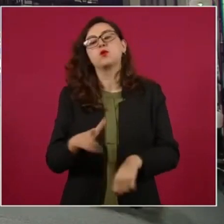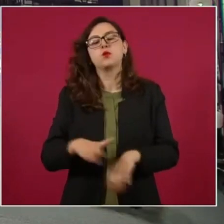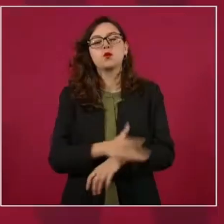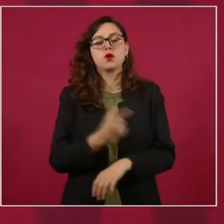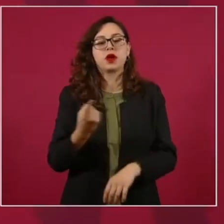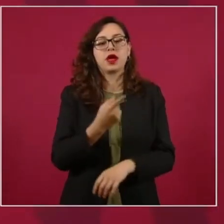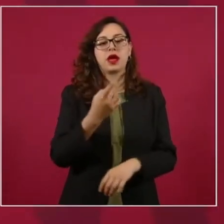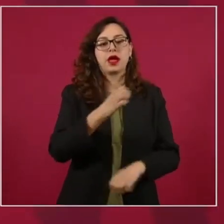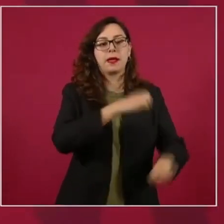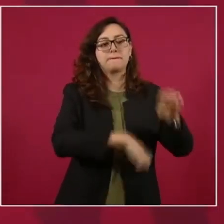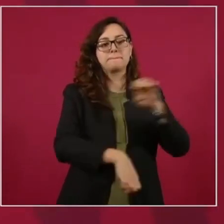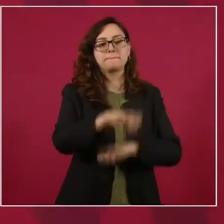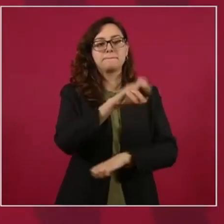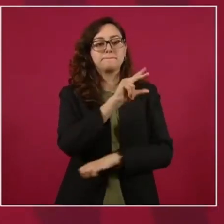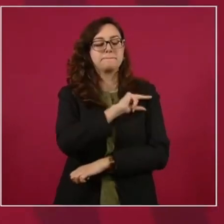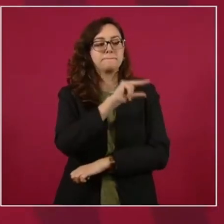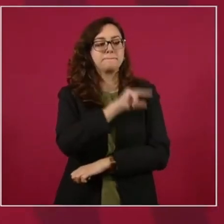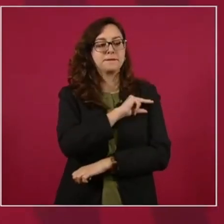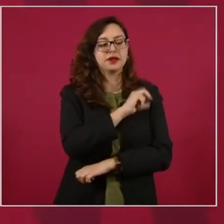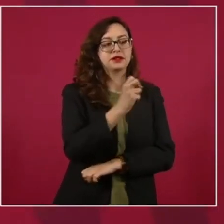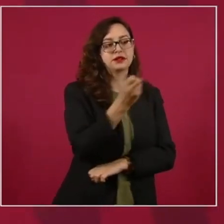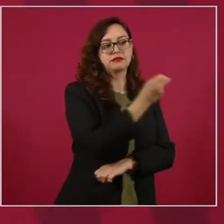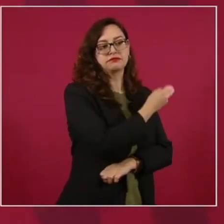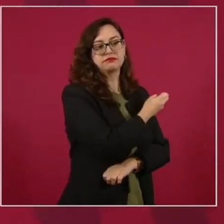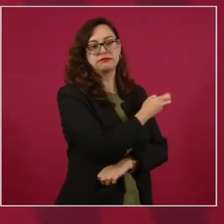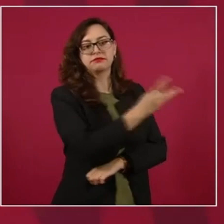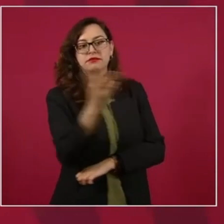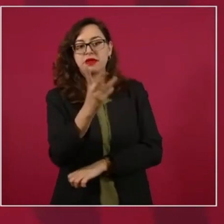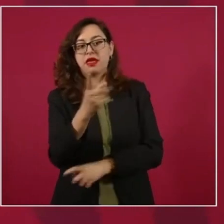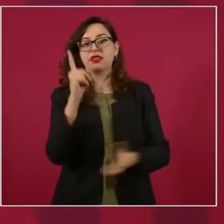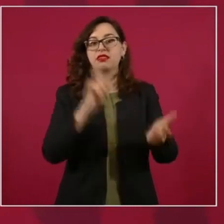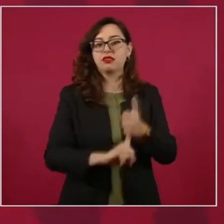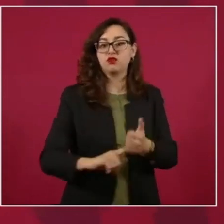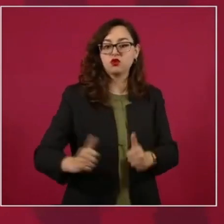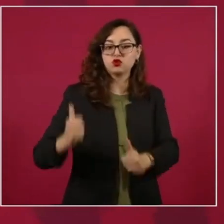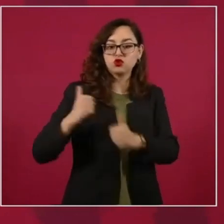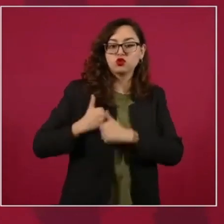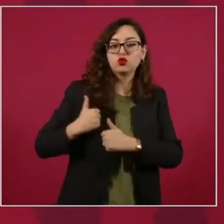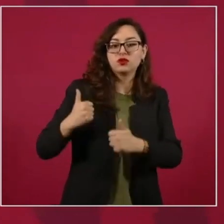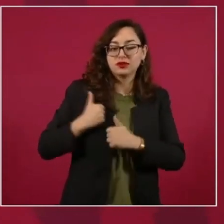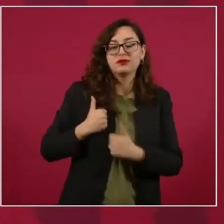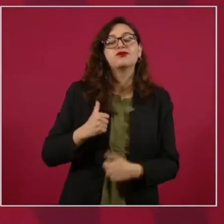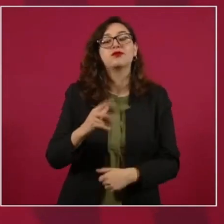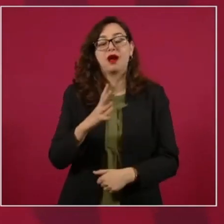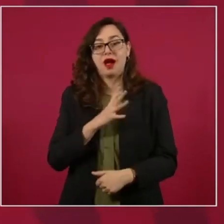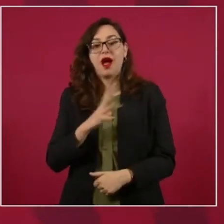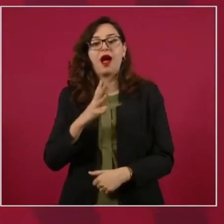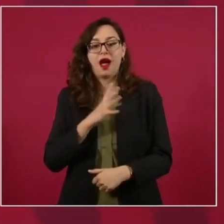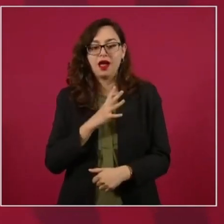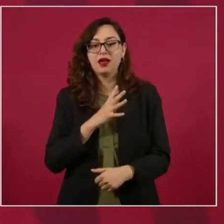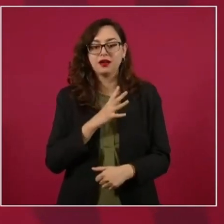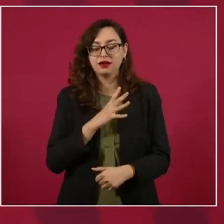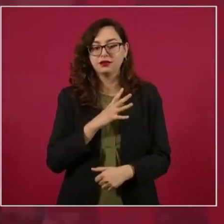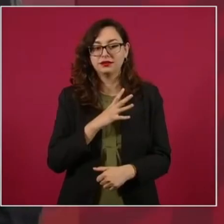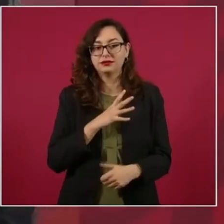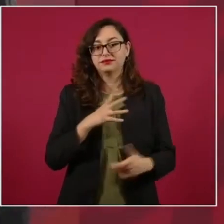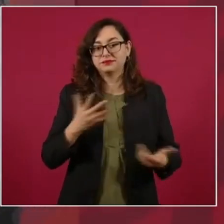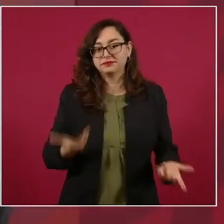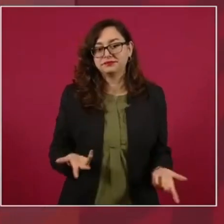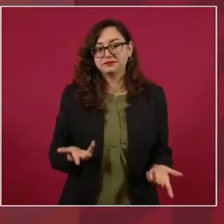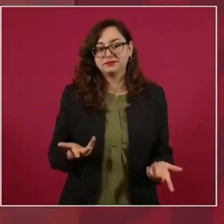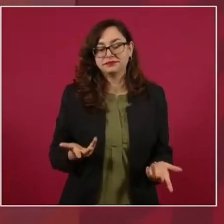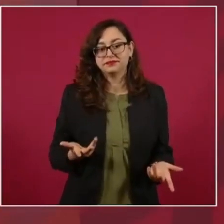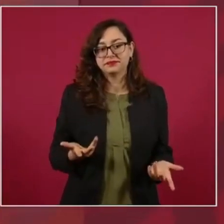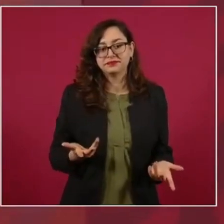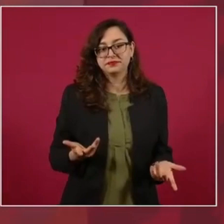ejércitos, sus guardias blancas. Se habla de que el asesinato de don